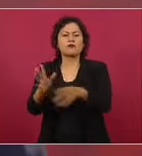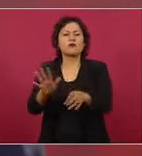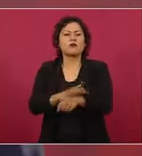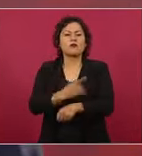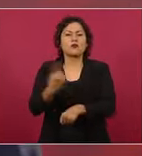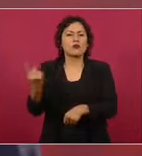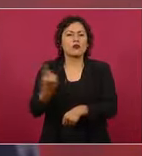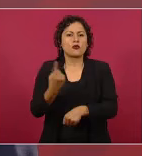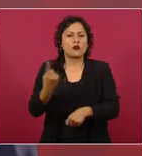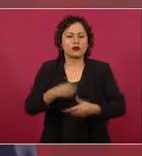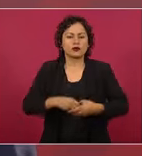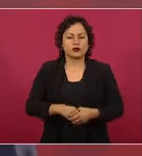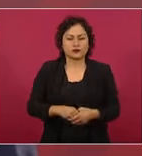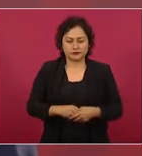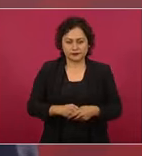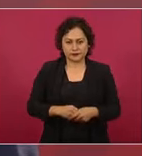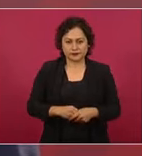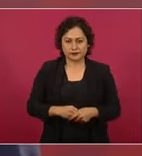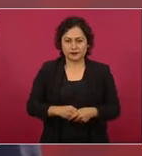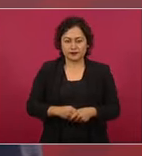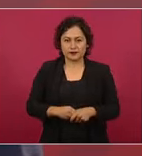lo hicieron a un lado,